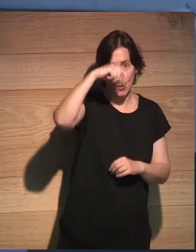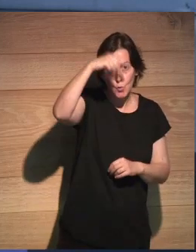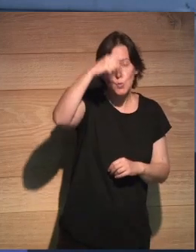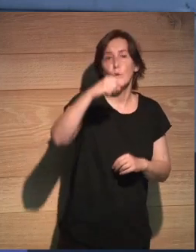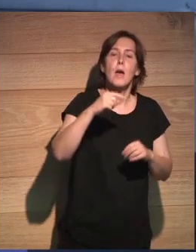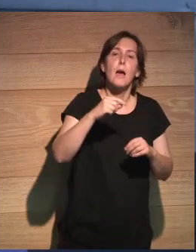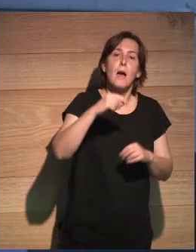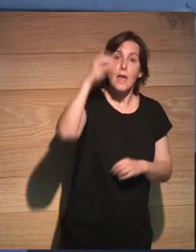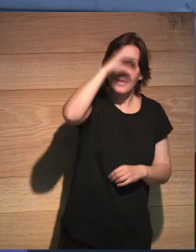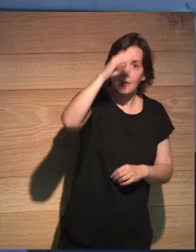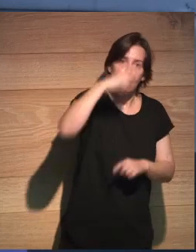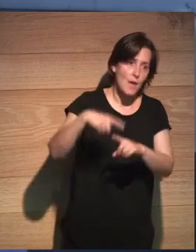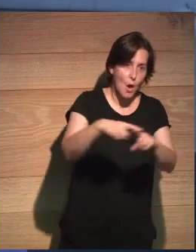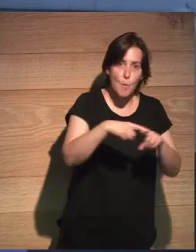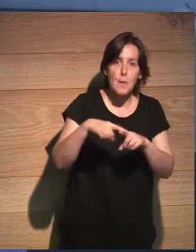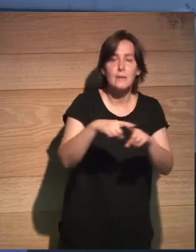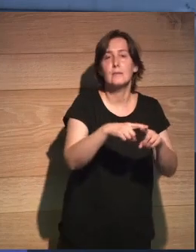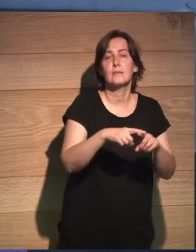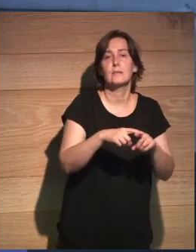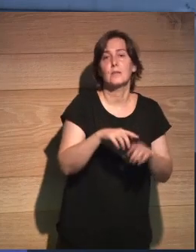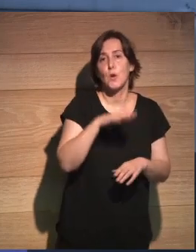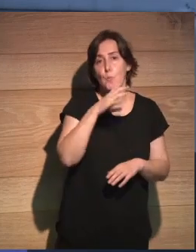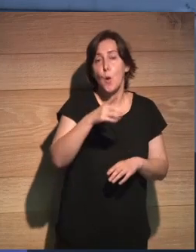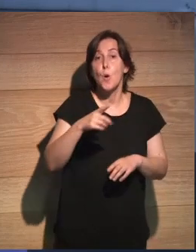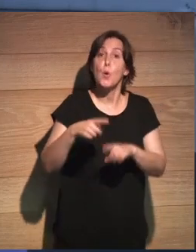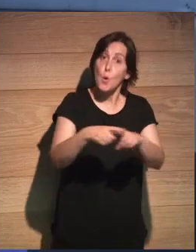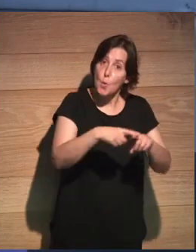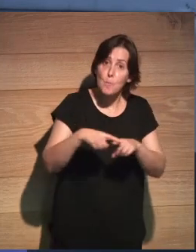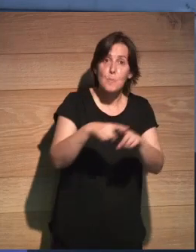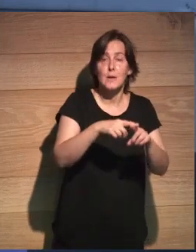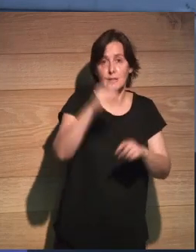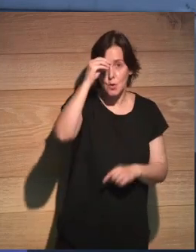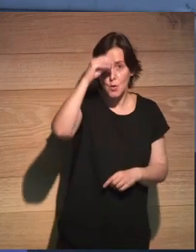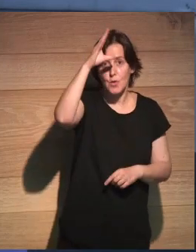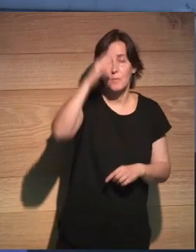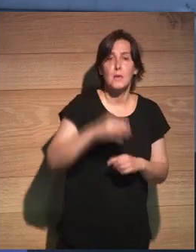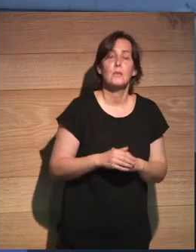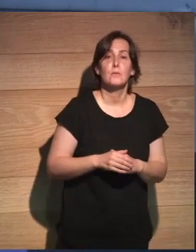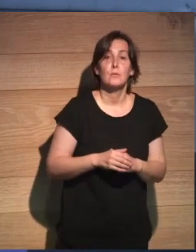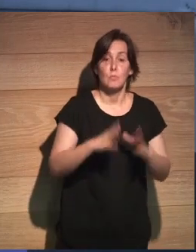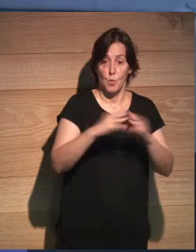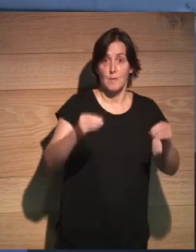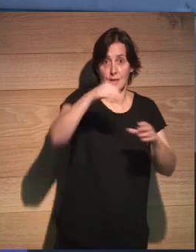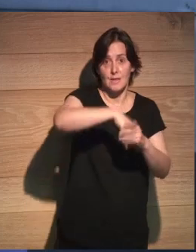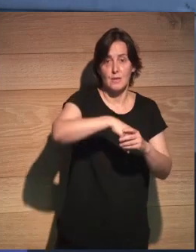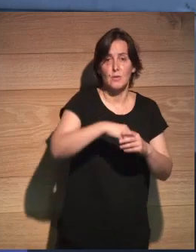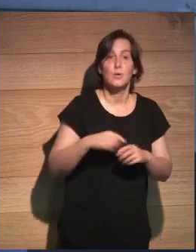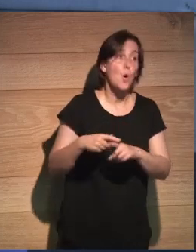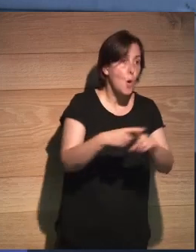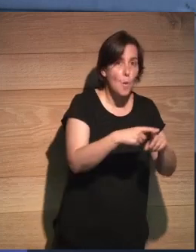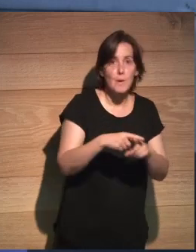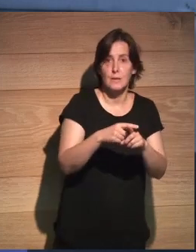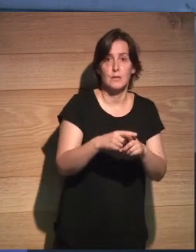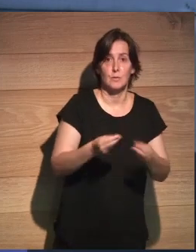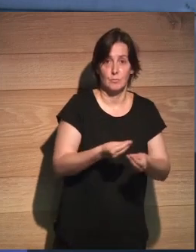compartir la cultura científica, por compartir el conocimiento que se genera en nuestras universidades, compartirlo con